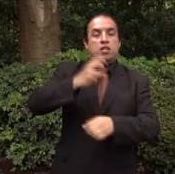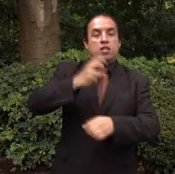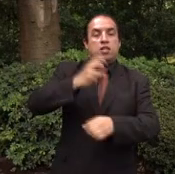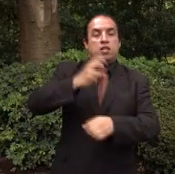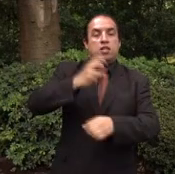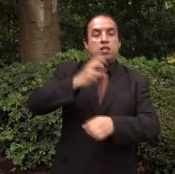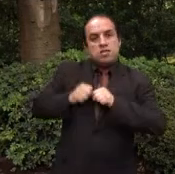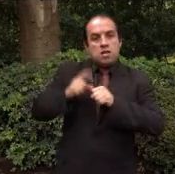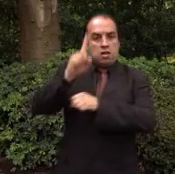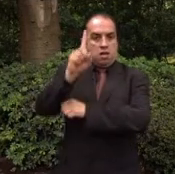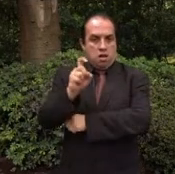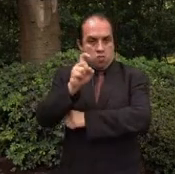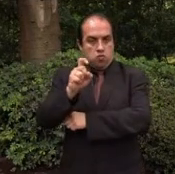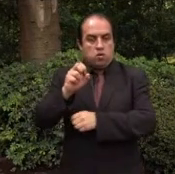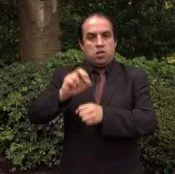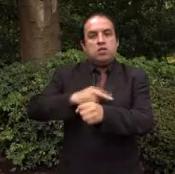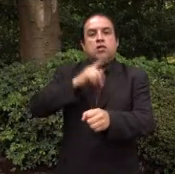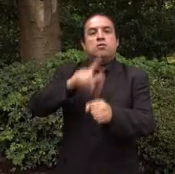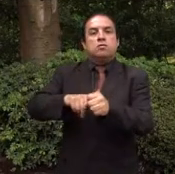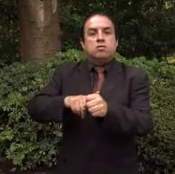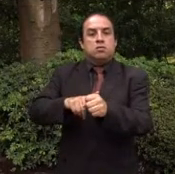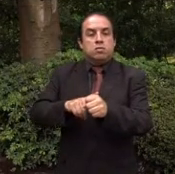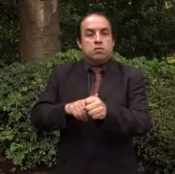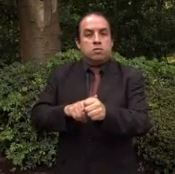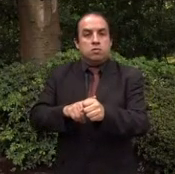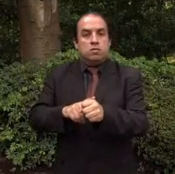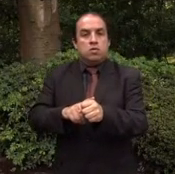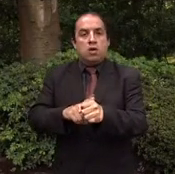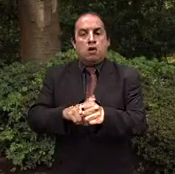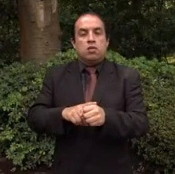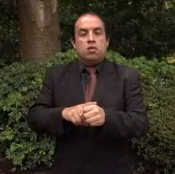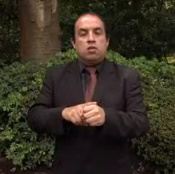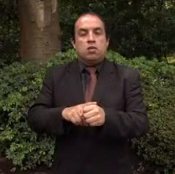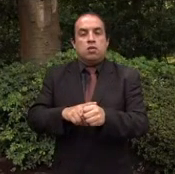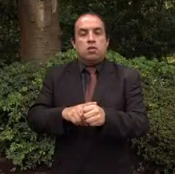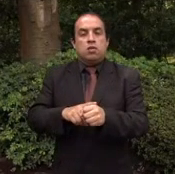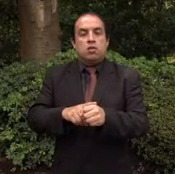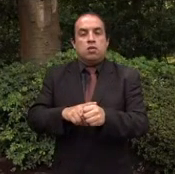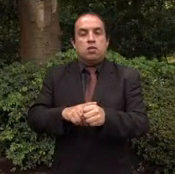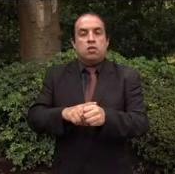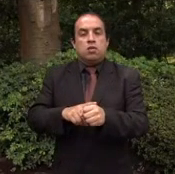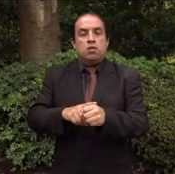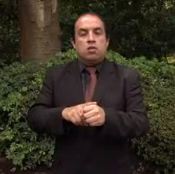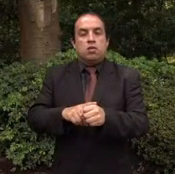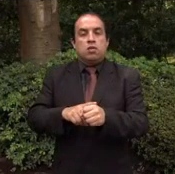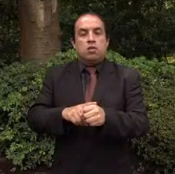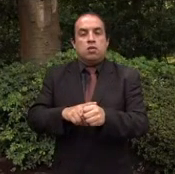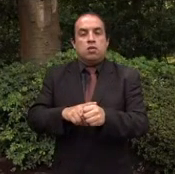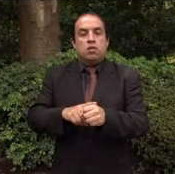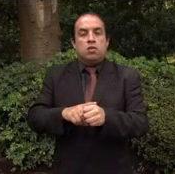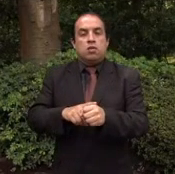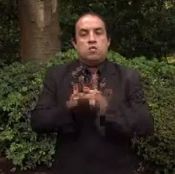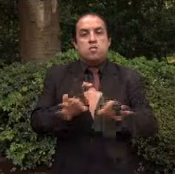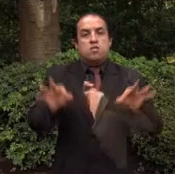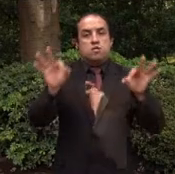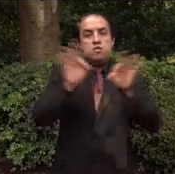rescate natural, con un trabajo fundamental de recuperación ecológica, de